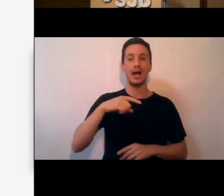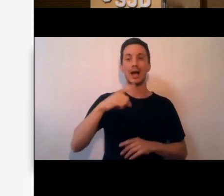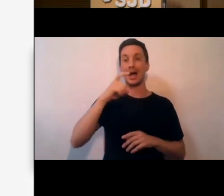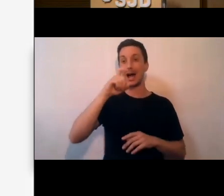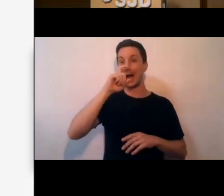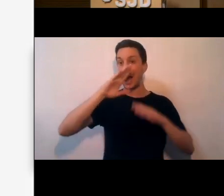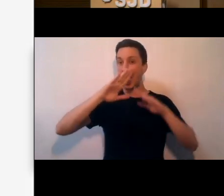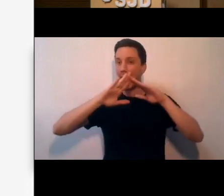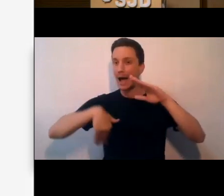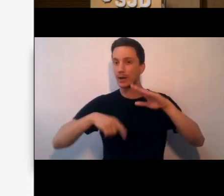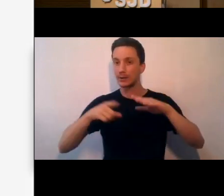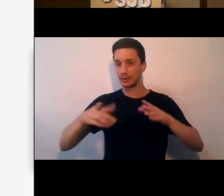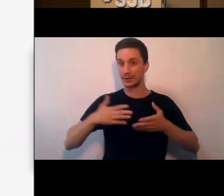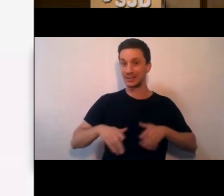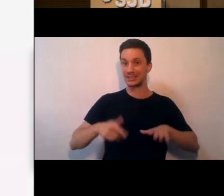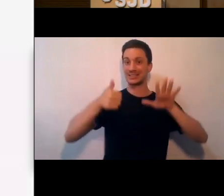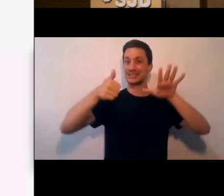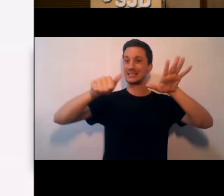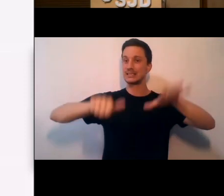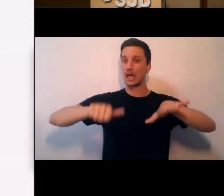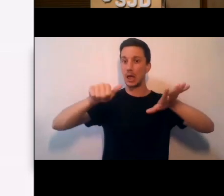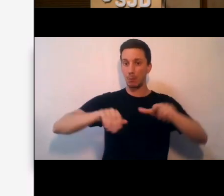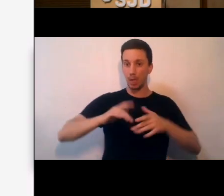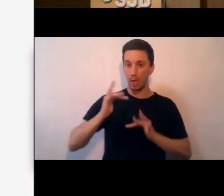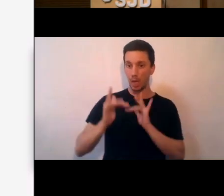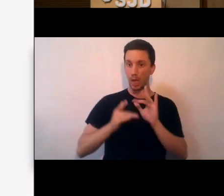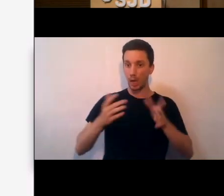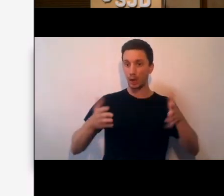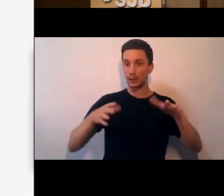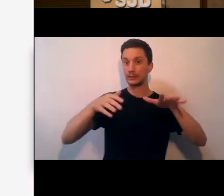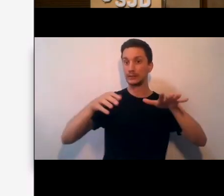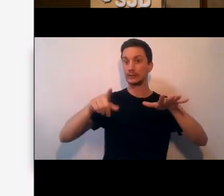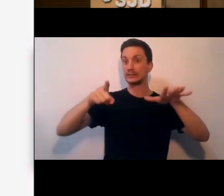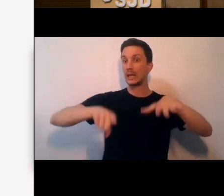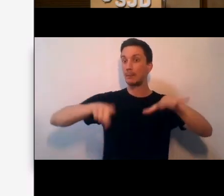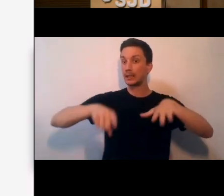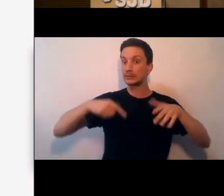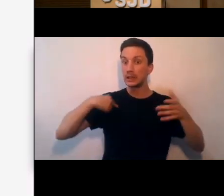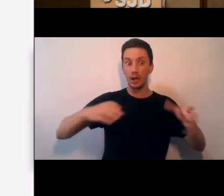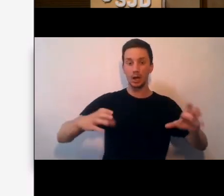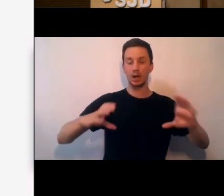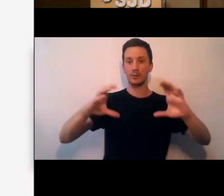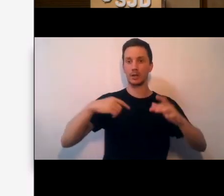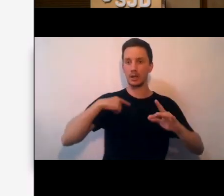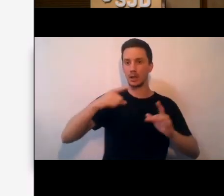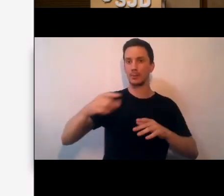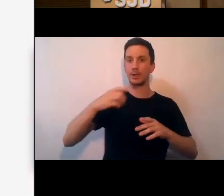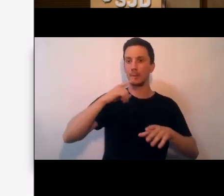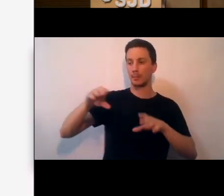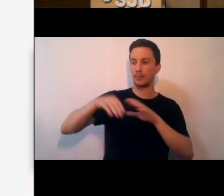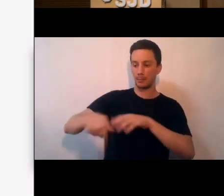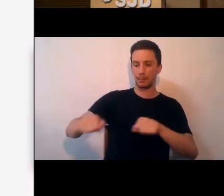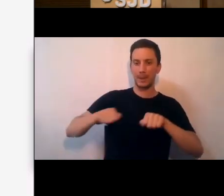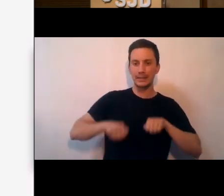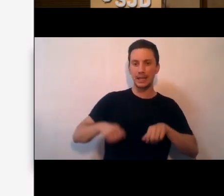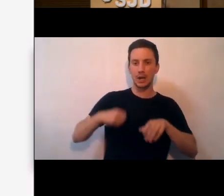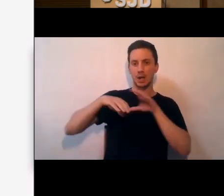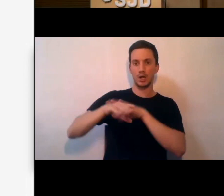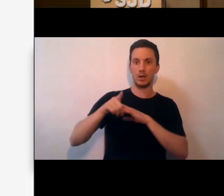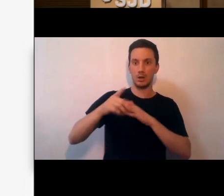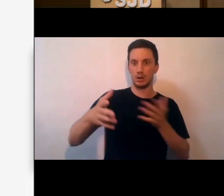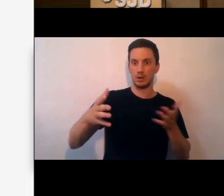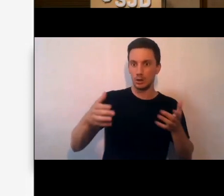sobre todo por debajo de los 6 meses, pero si el niño va en el carrito con el pantalón, ¿no? Y hay momentos que obviamente la madre dice es